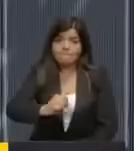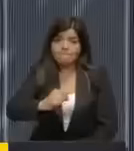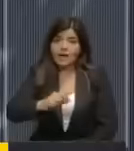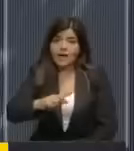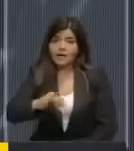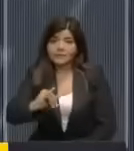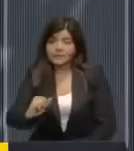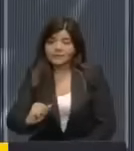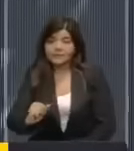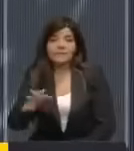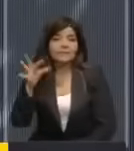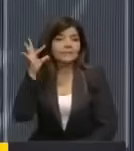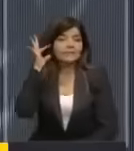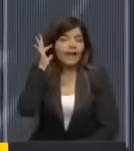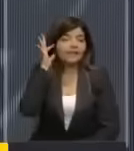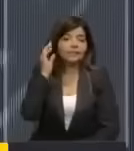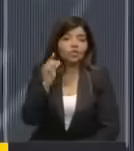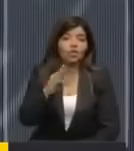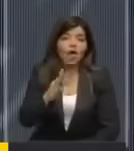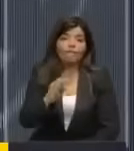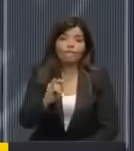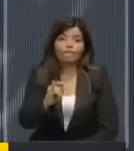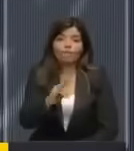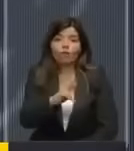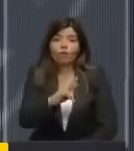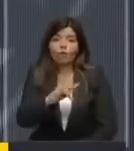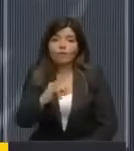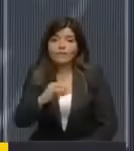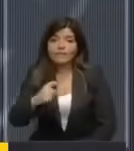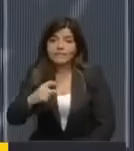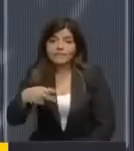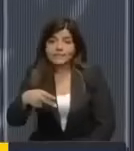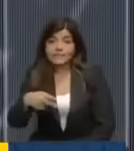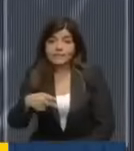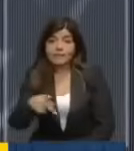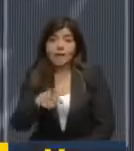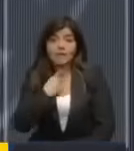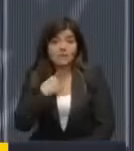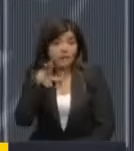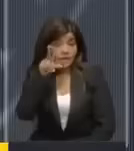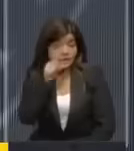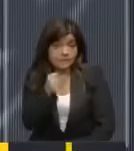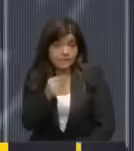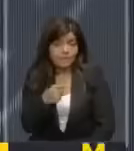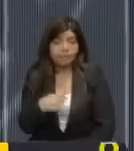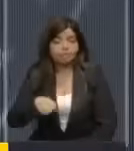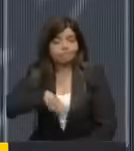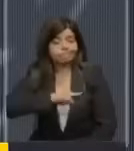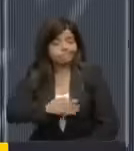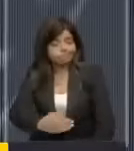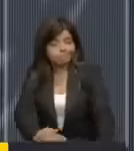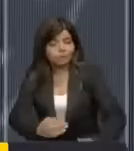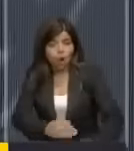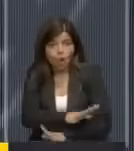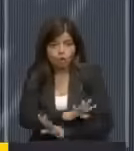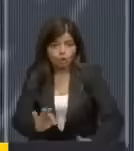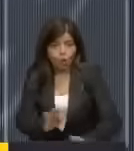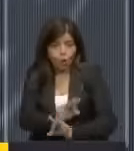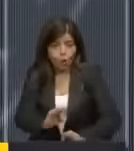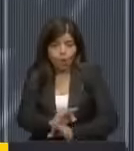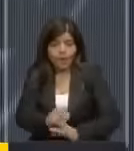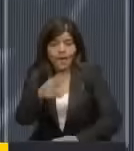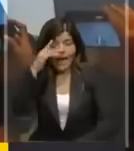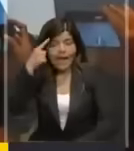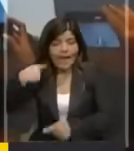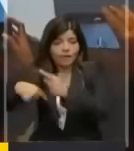señora Bullrich que desinteresadamente, en un acto de grandeza como no se ha visto nunca en la historia